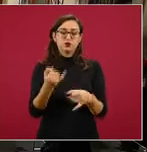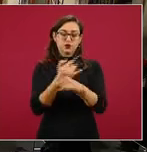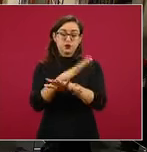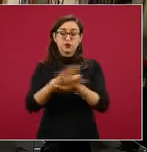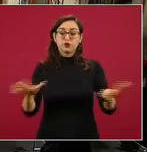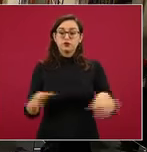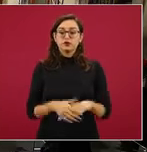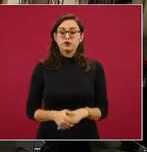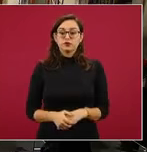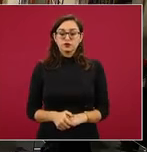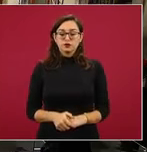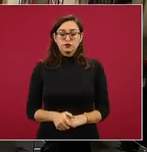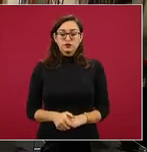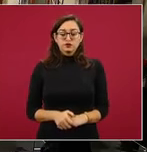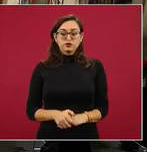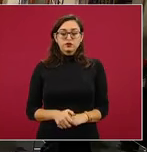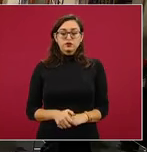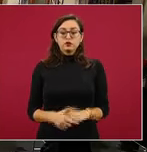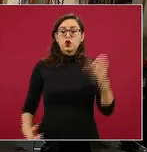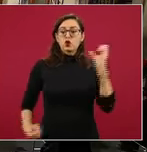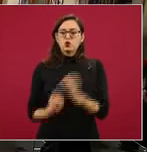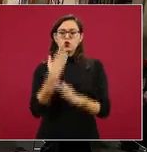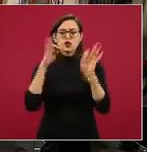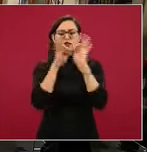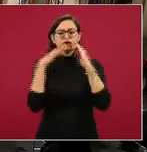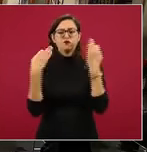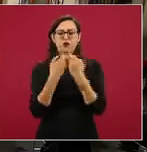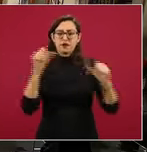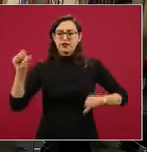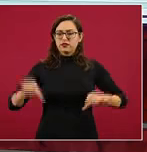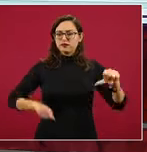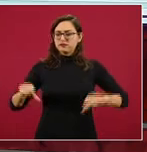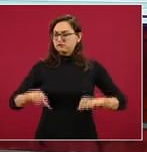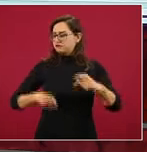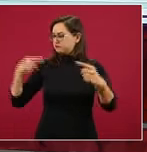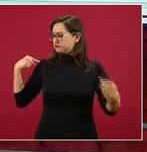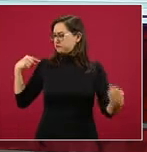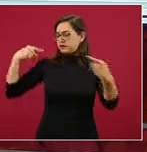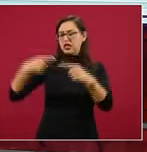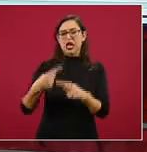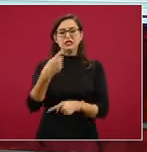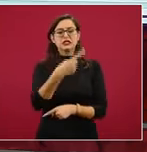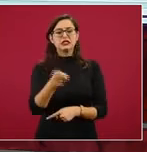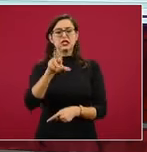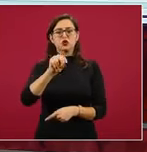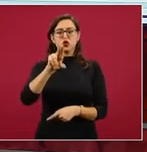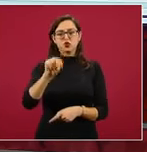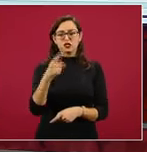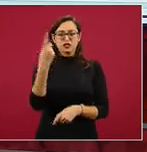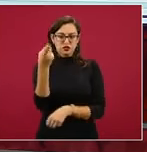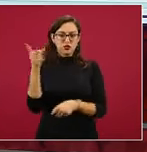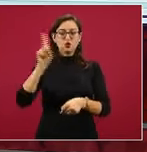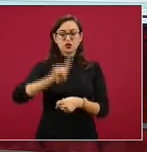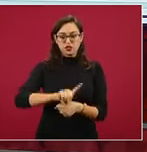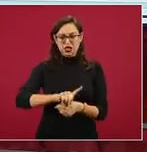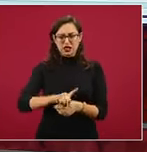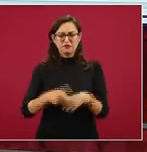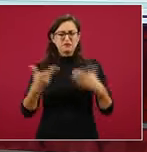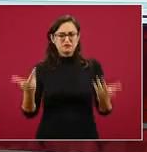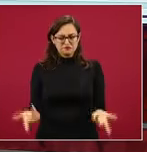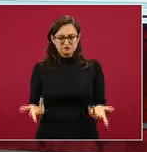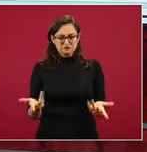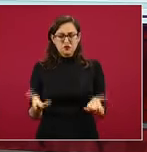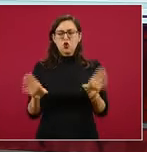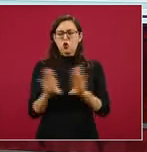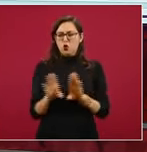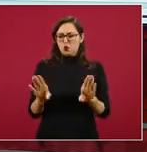es el día 181 de la nueva normalidad. Este periodo caracterizado por el